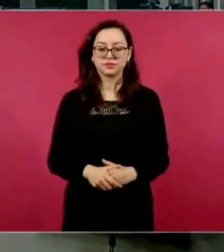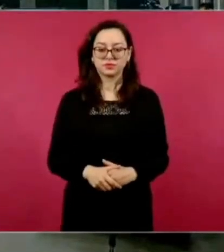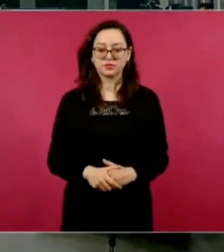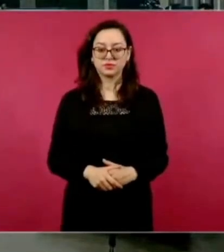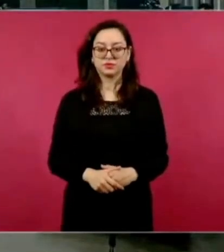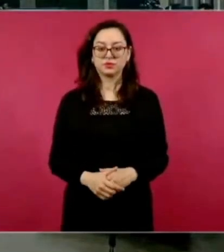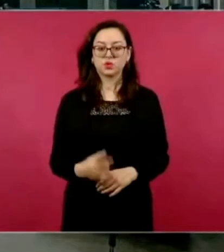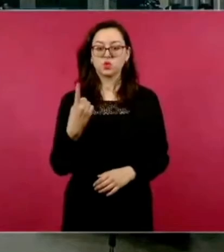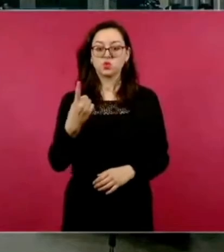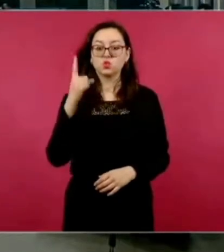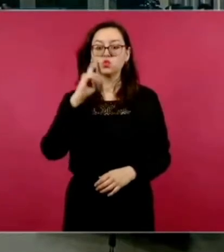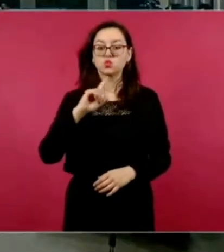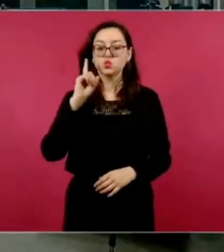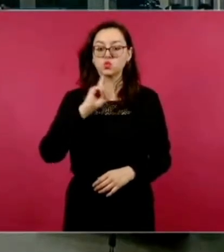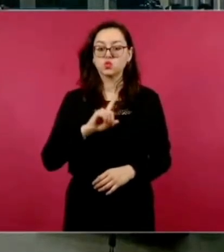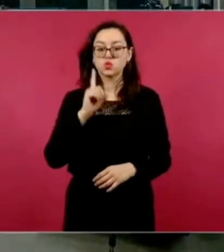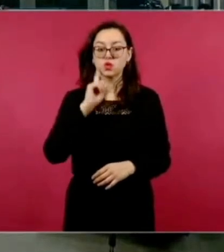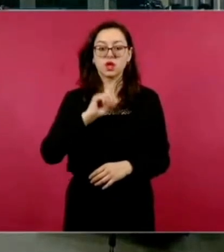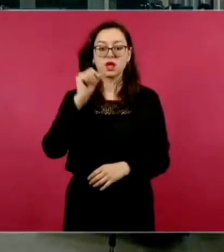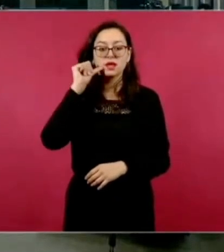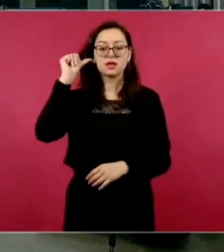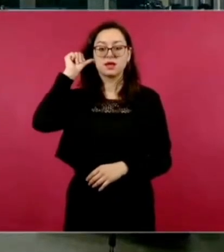Quedó una compañera, sí,